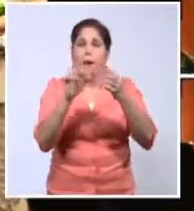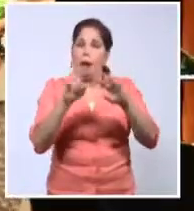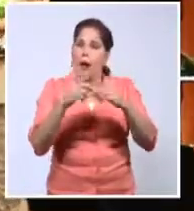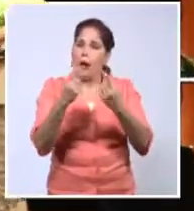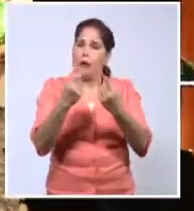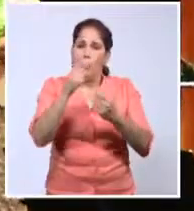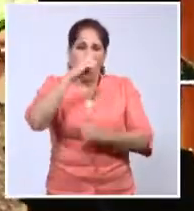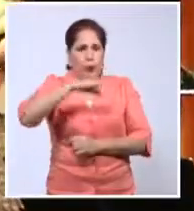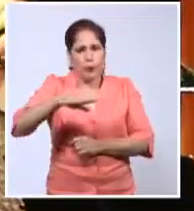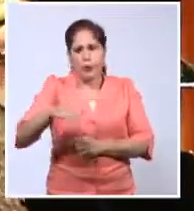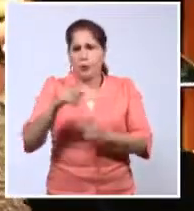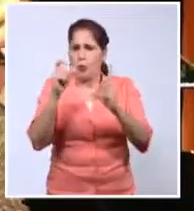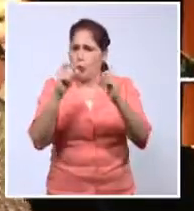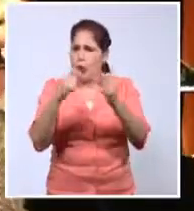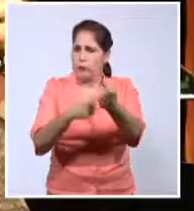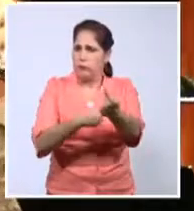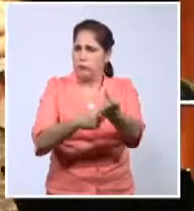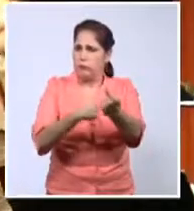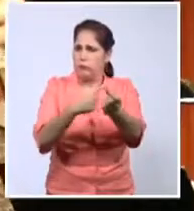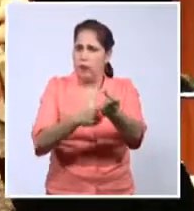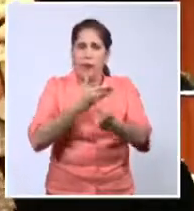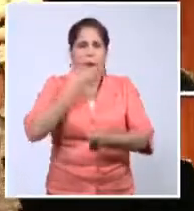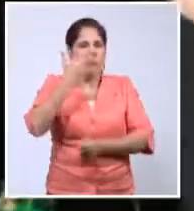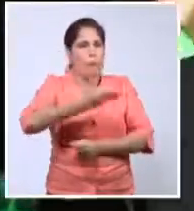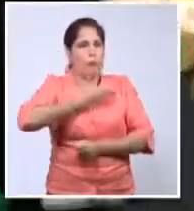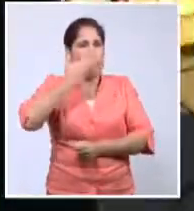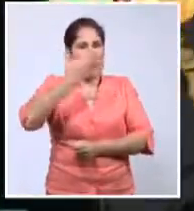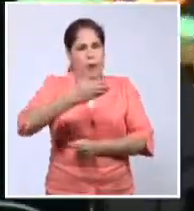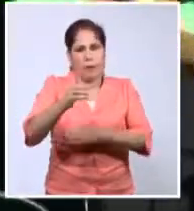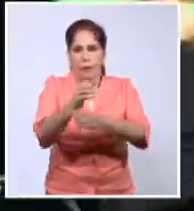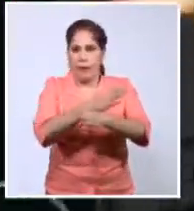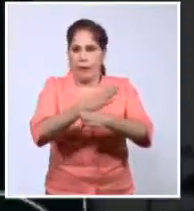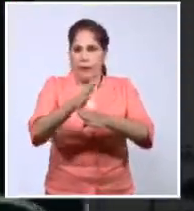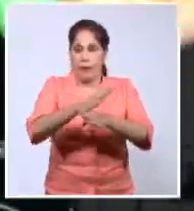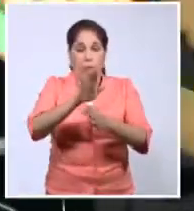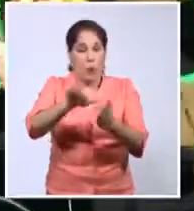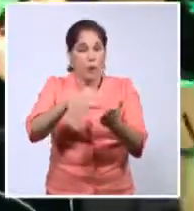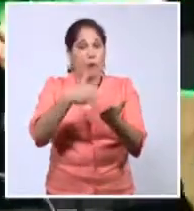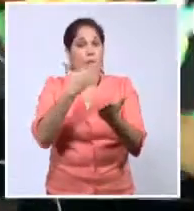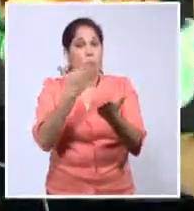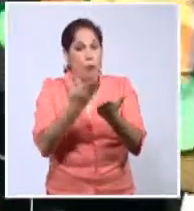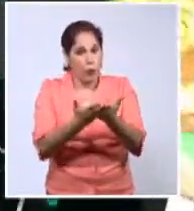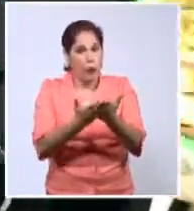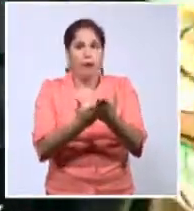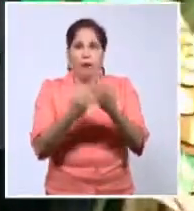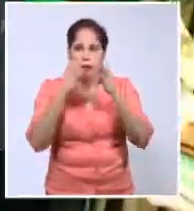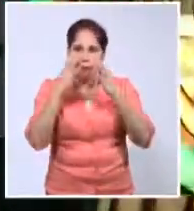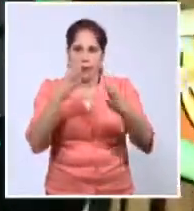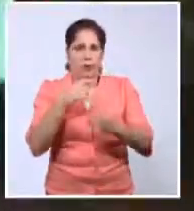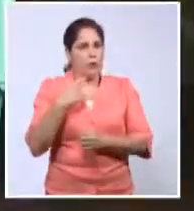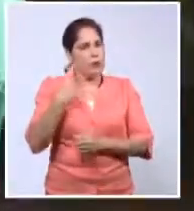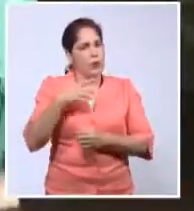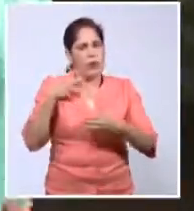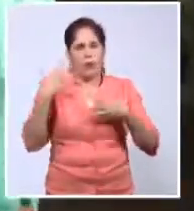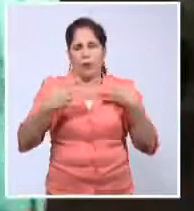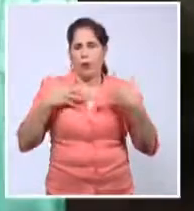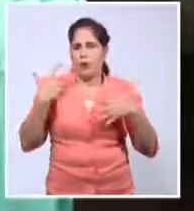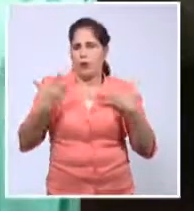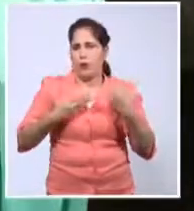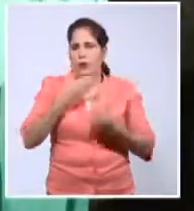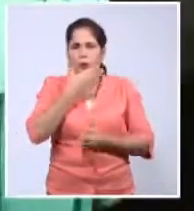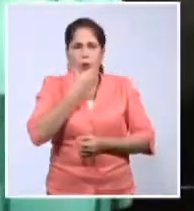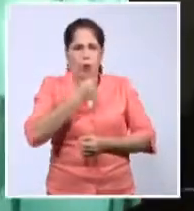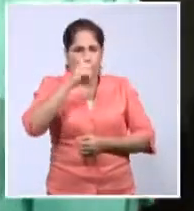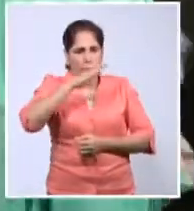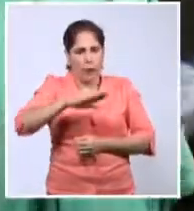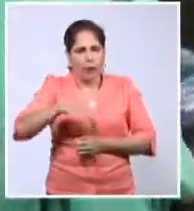juegos tradicionales y los poemarios de relevantes autores de nuestro país. Una propuesta bien acogida y aclamada en su primera temporada por quienes apuestan que el